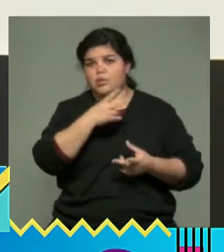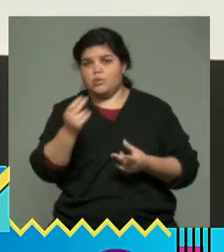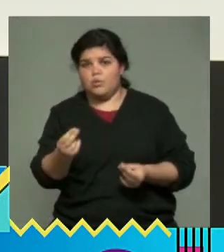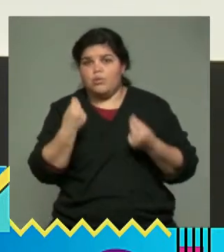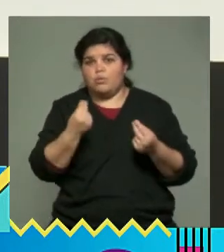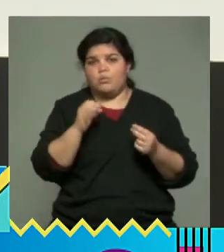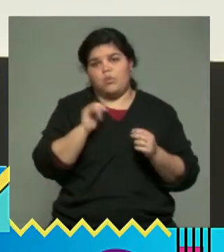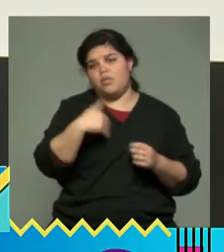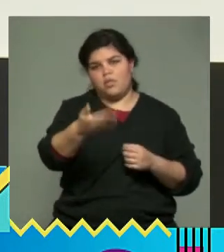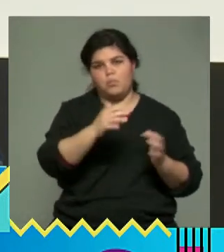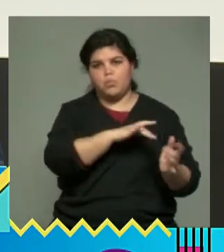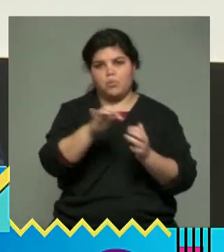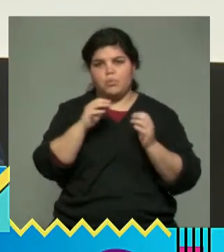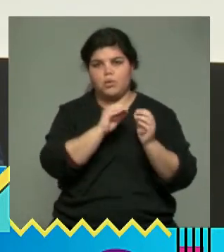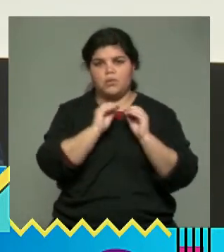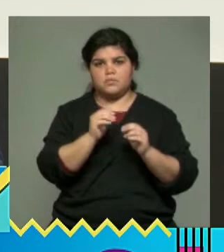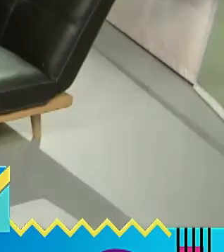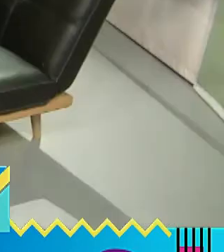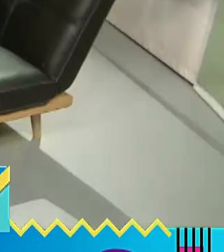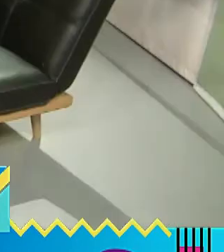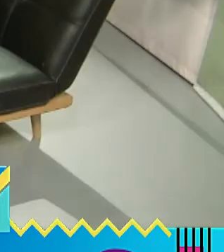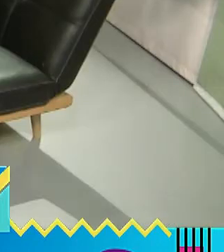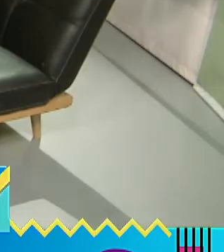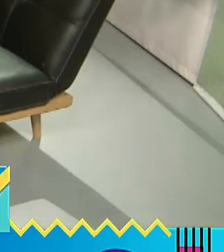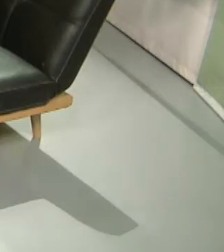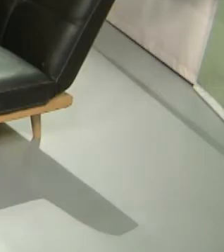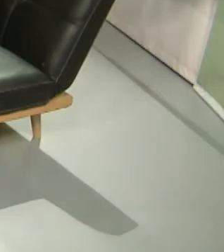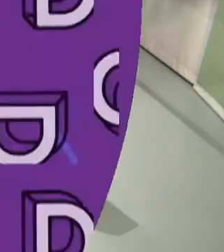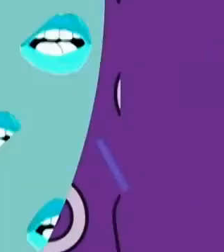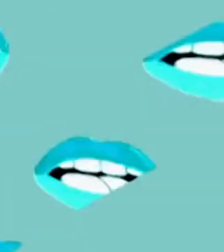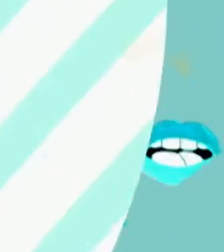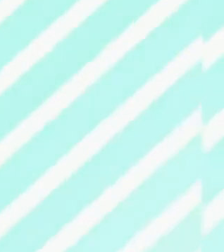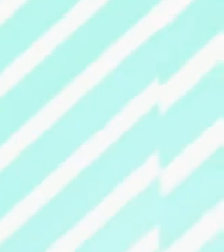a ir debatiendo a lo largo del programa. Vamos al corte, ya volvemos.